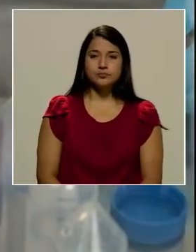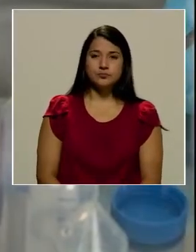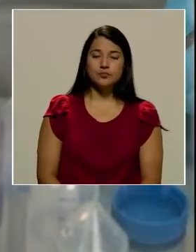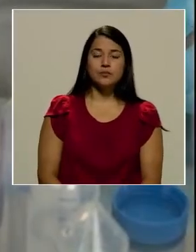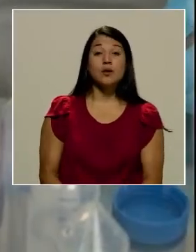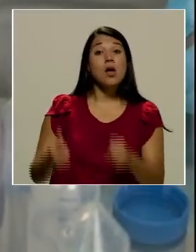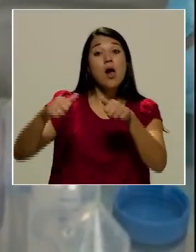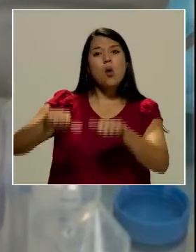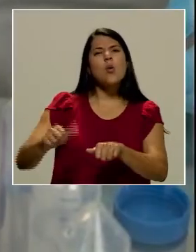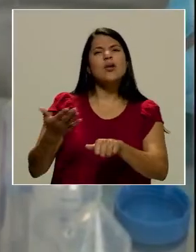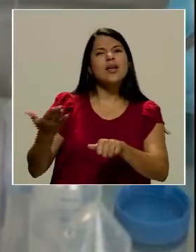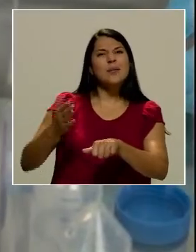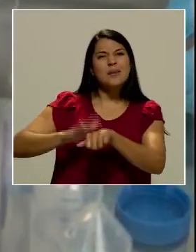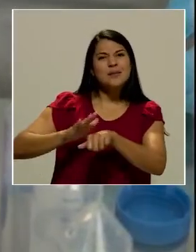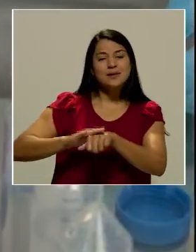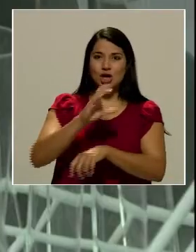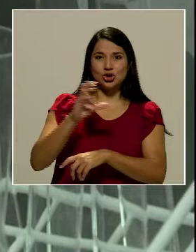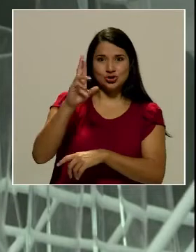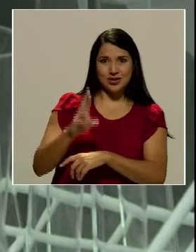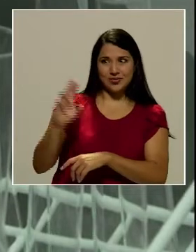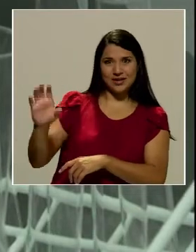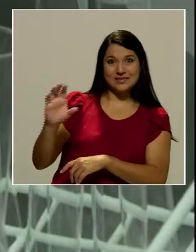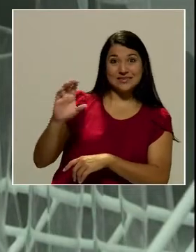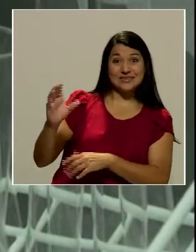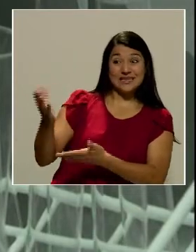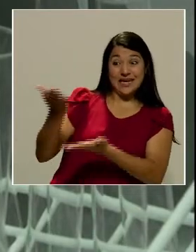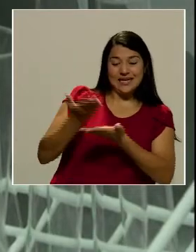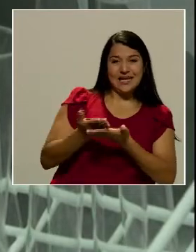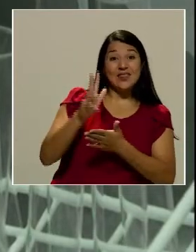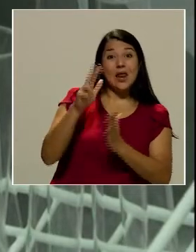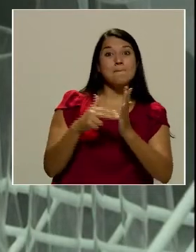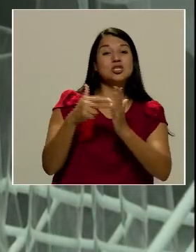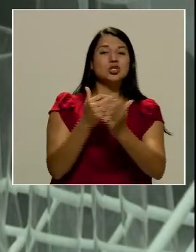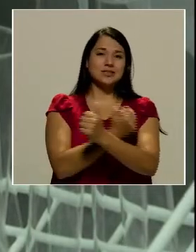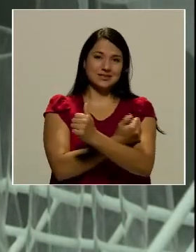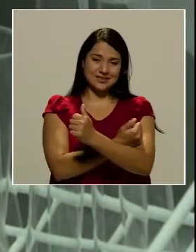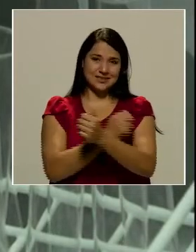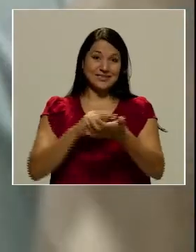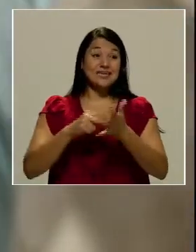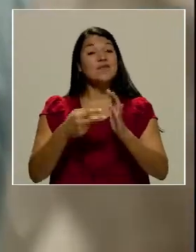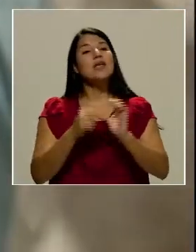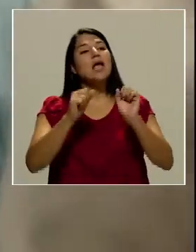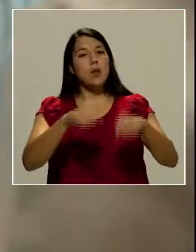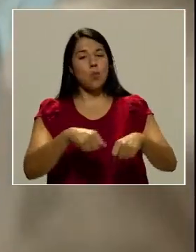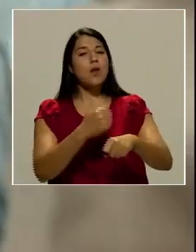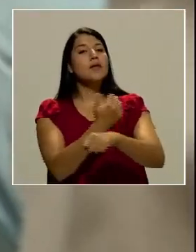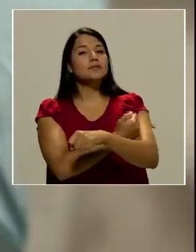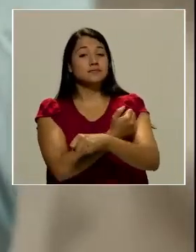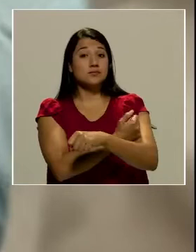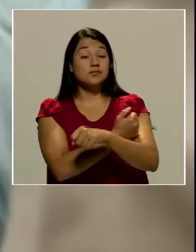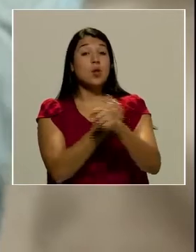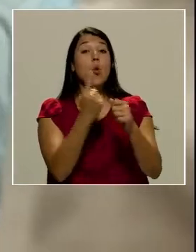El acuerdo permitirá que nuestro país reciba 3 millones de dosis, con lo que se podría tener una cobertura para otorgar